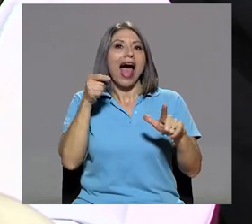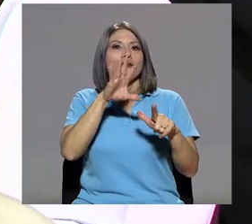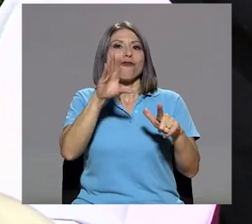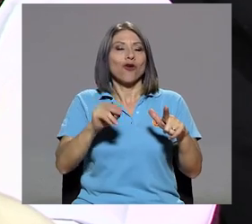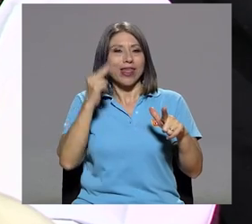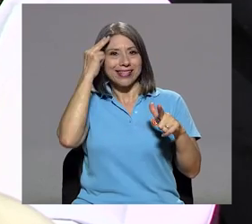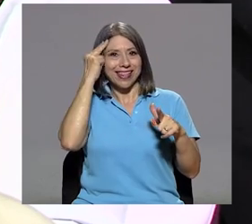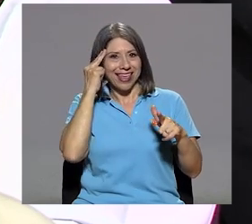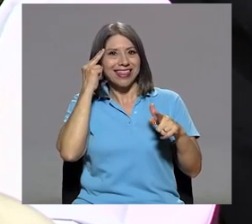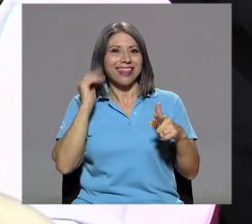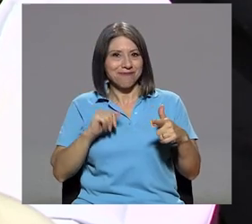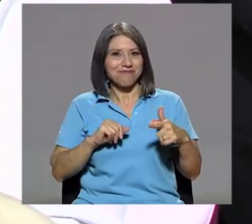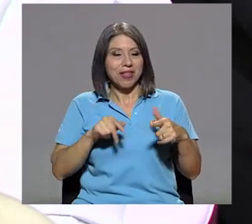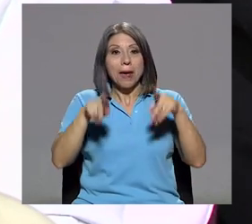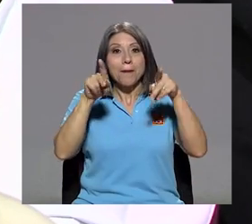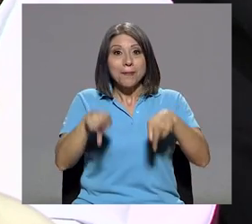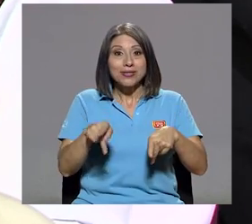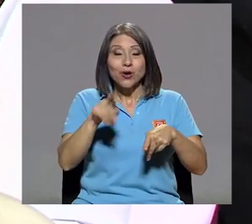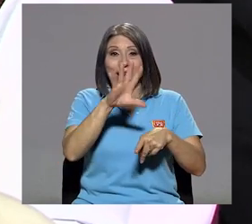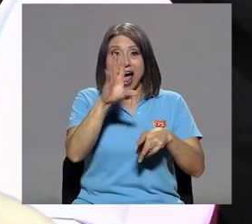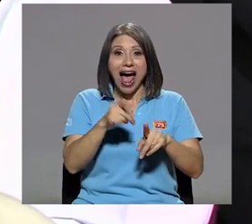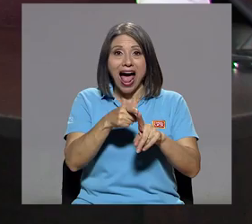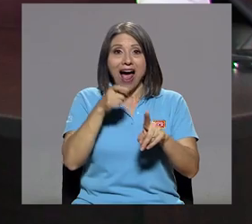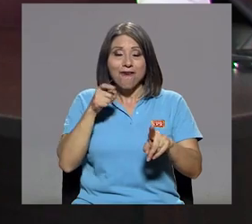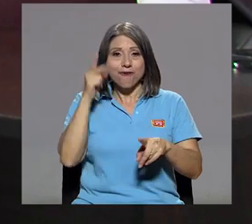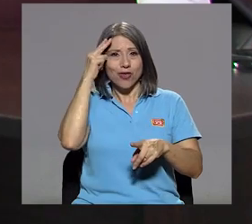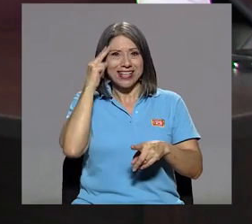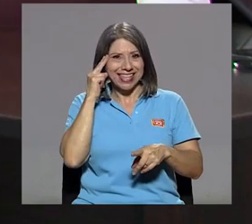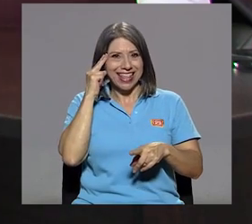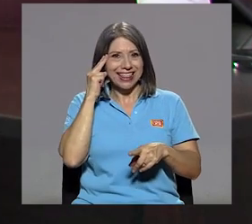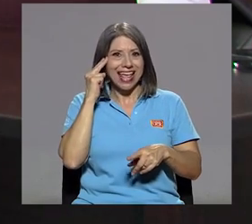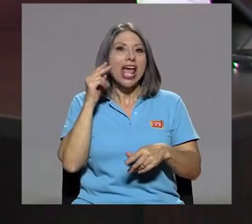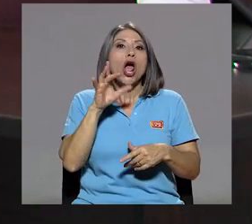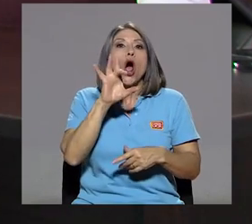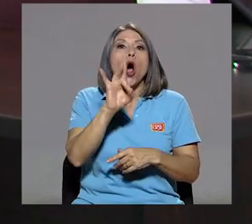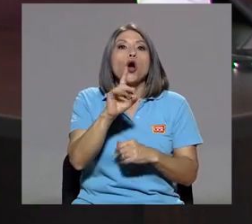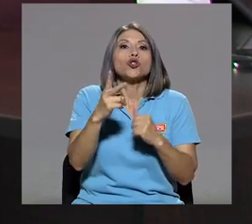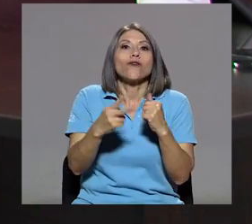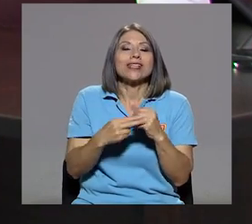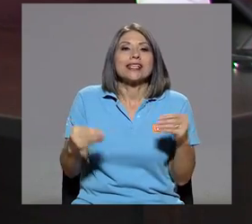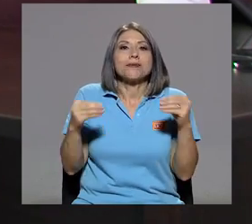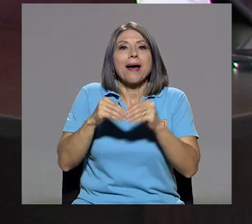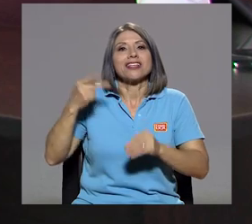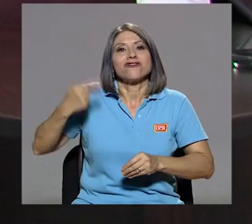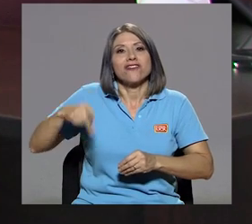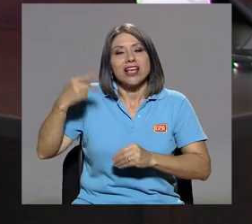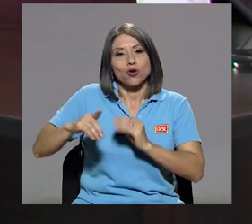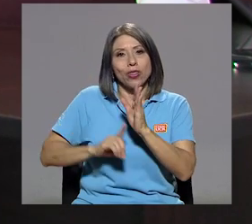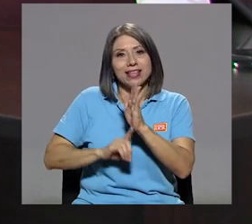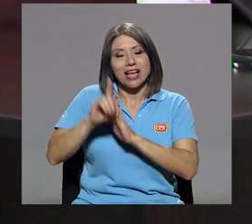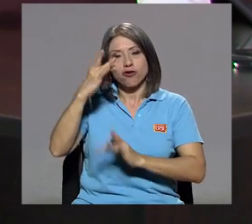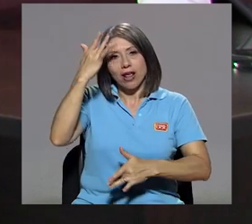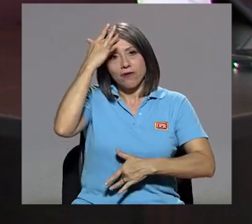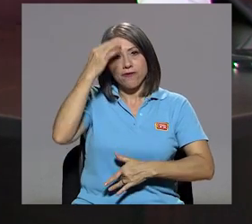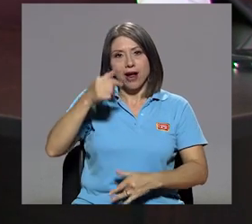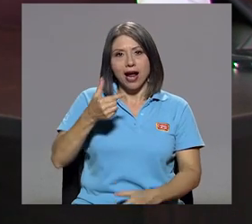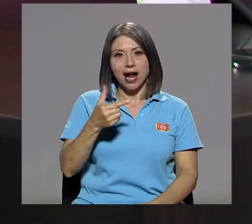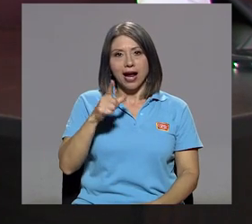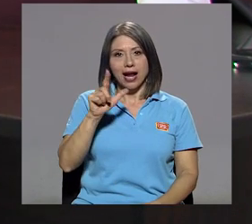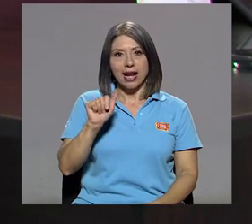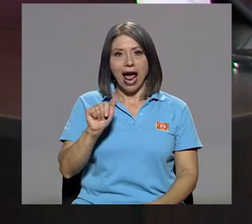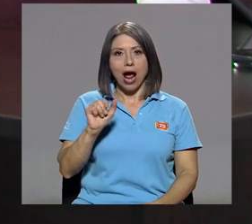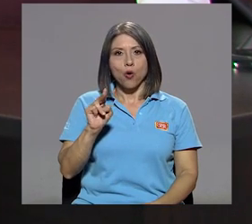ser afrodescendiente. Los afrodescendientes tienen aproximadamente 8 veces más riesgo de desarrollar